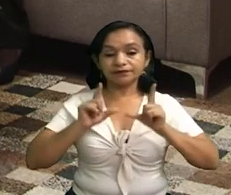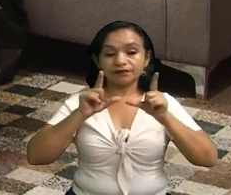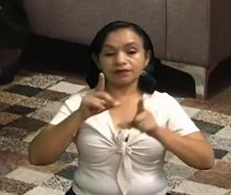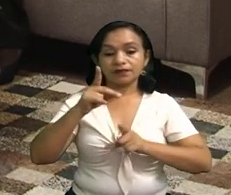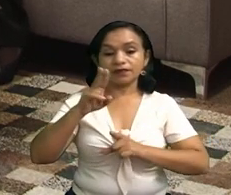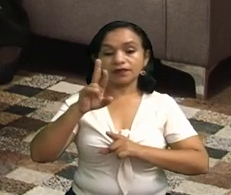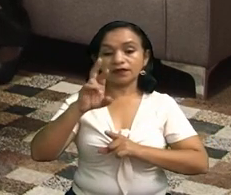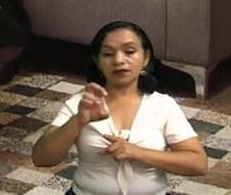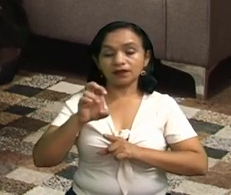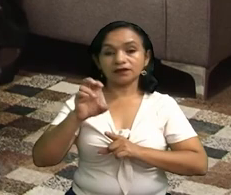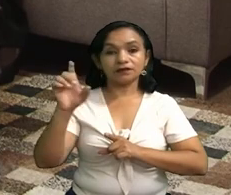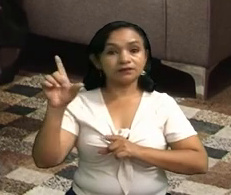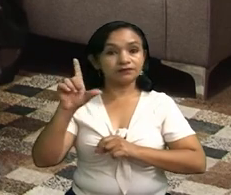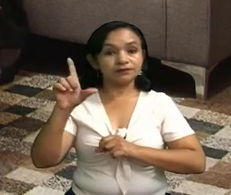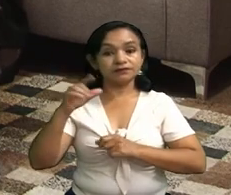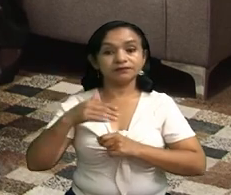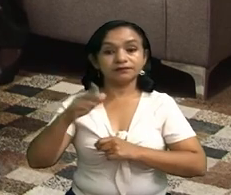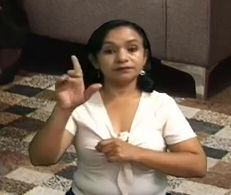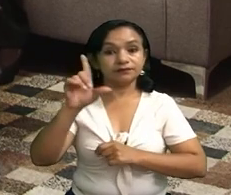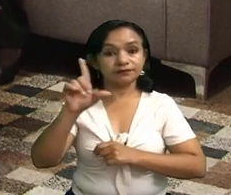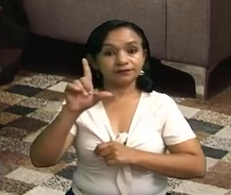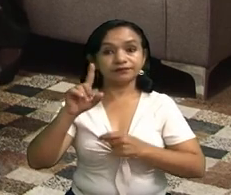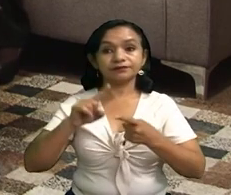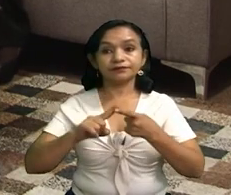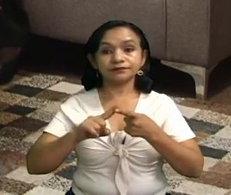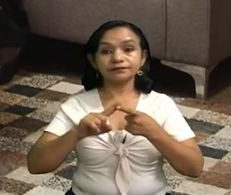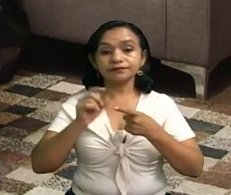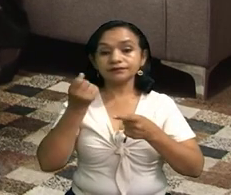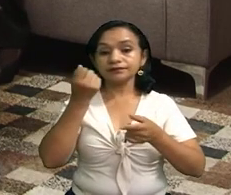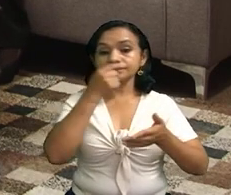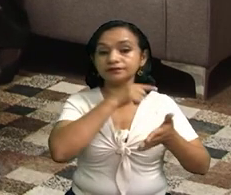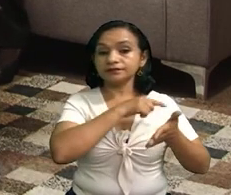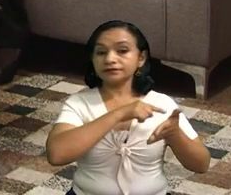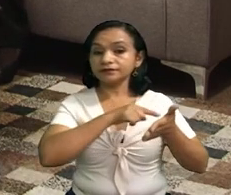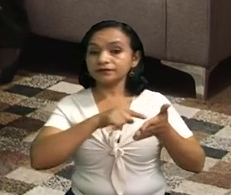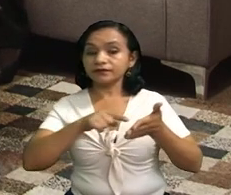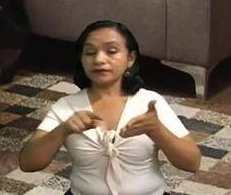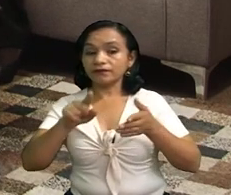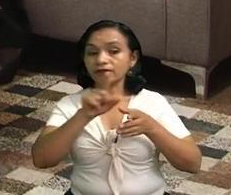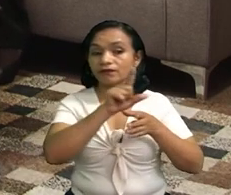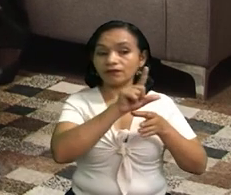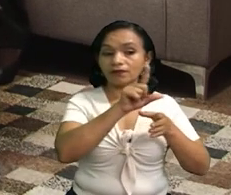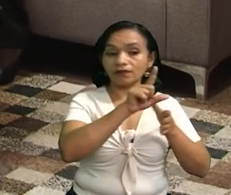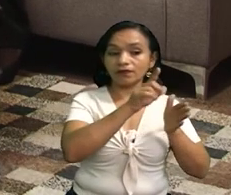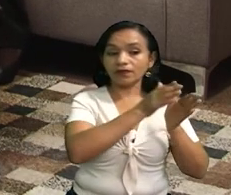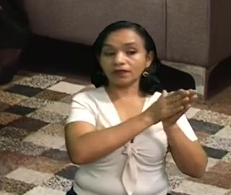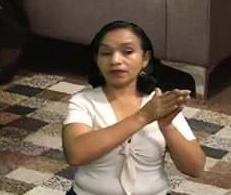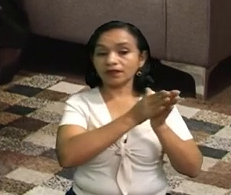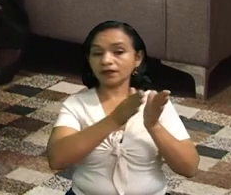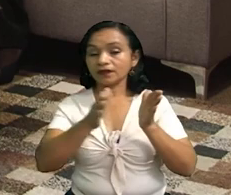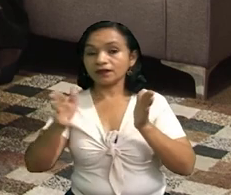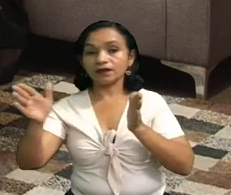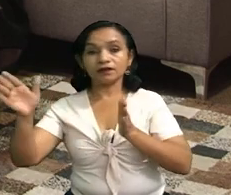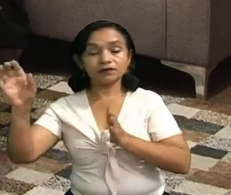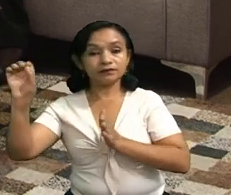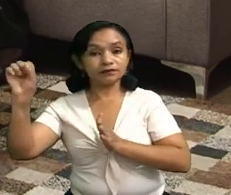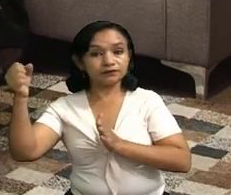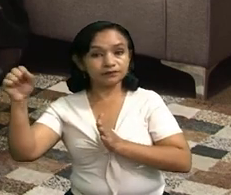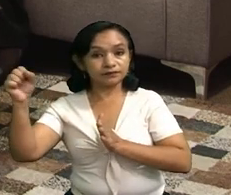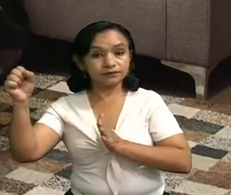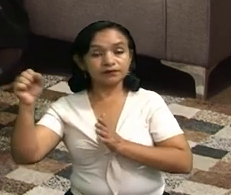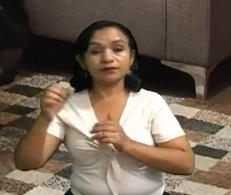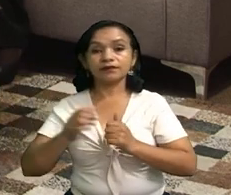comienza el lunes, se hace toda la semana desde el lunes al sábado. La